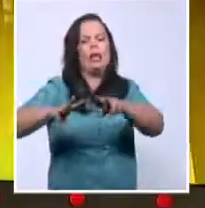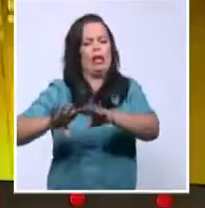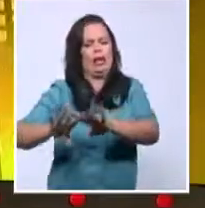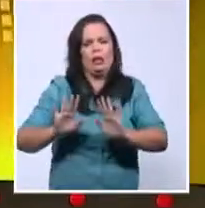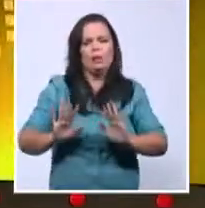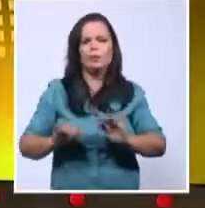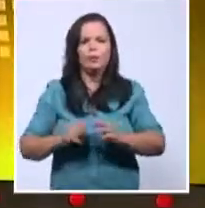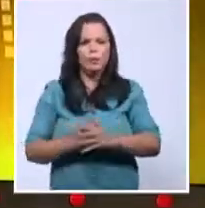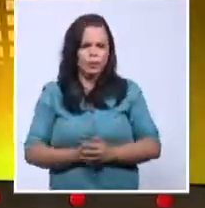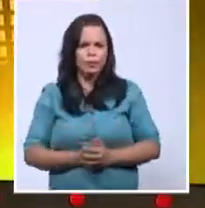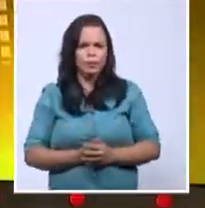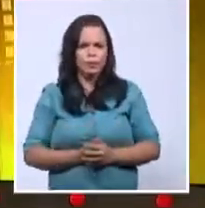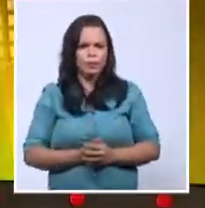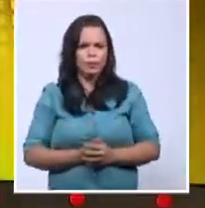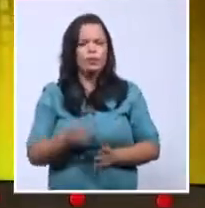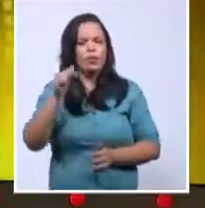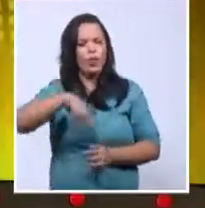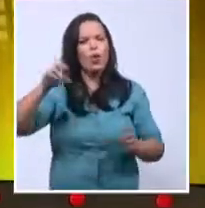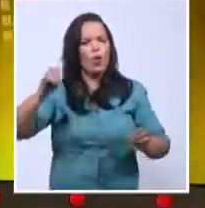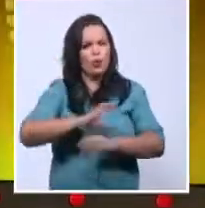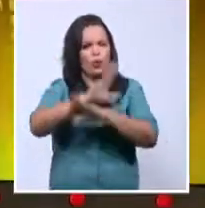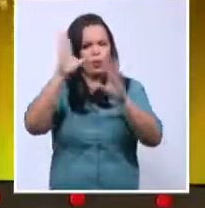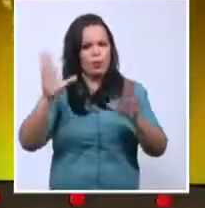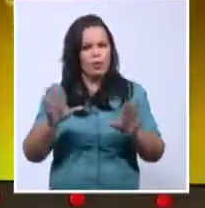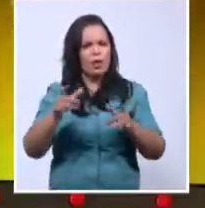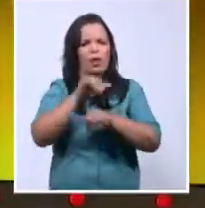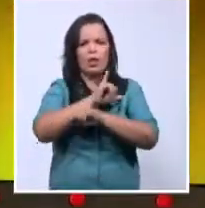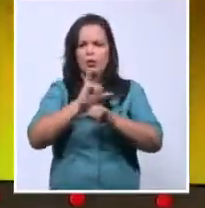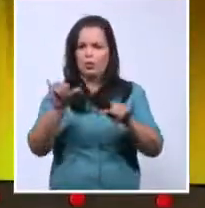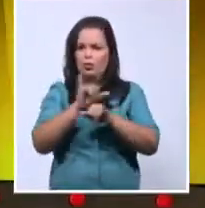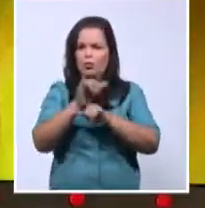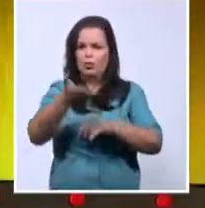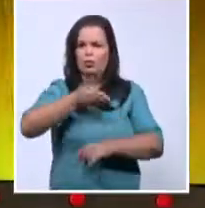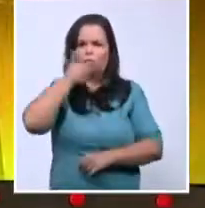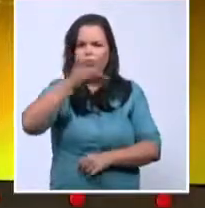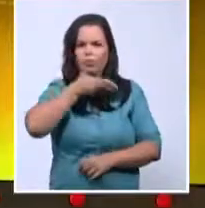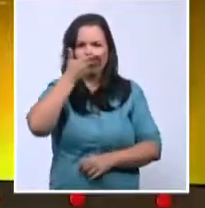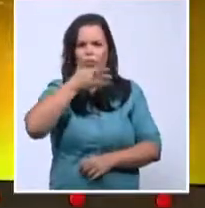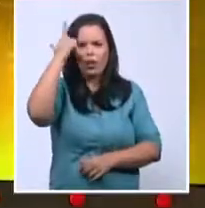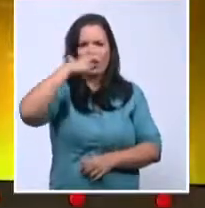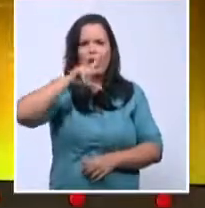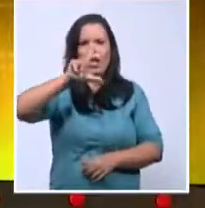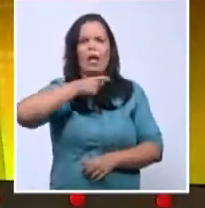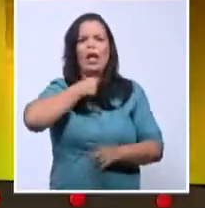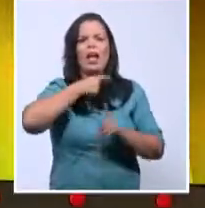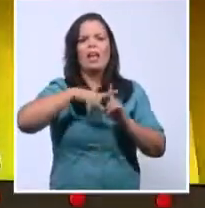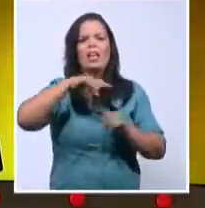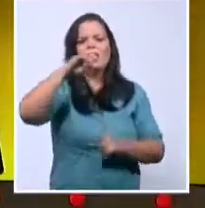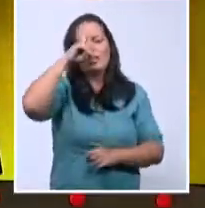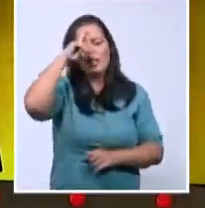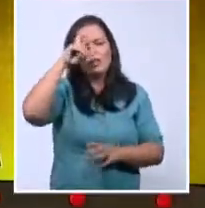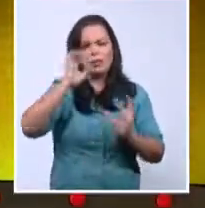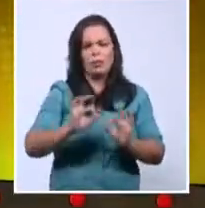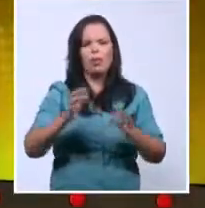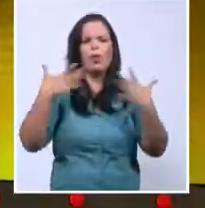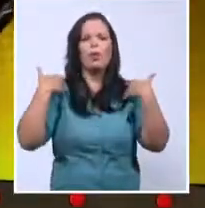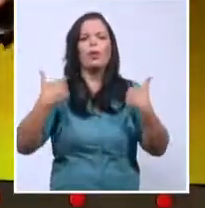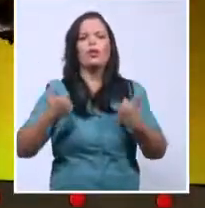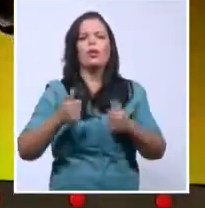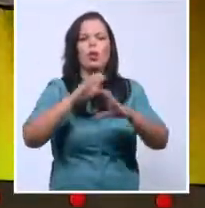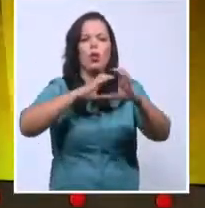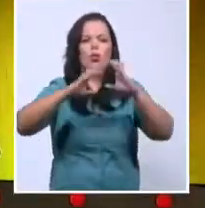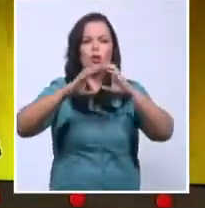nosotros conversamos aquí en el sistema informativo de la televisión cubana con Alexis Triana, quien es el director de comunicación del Ministerio de Cultura, porque